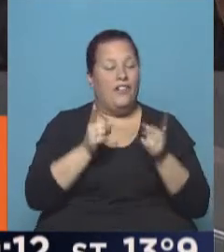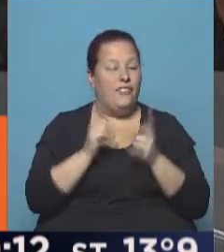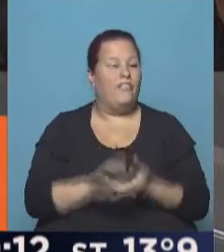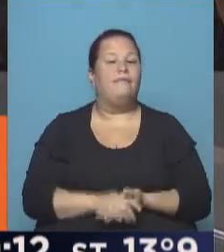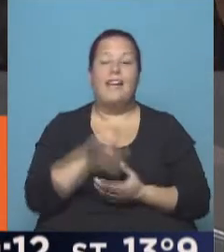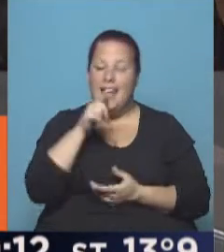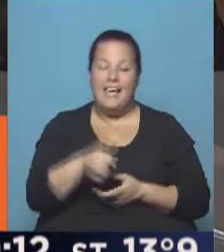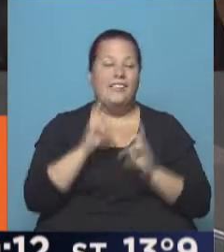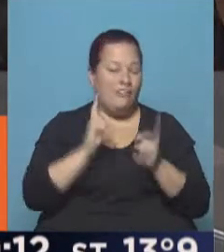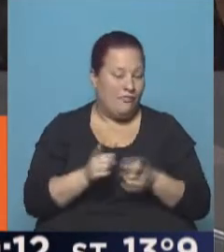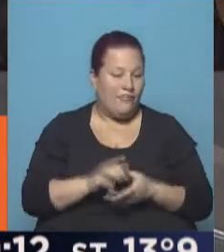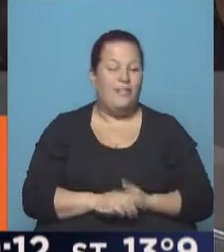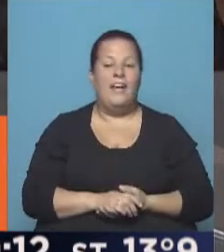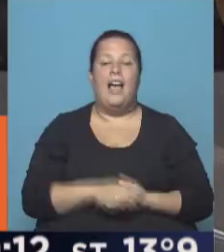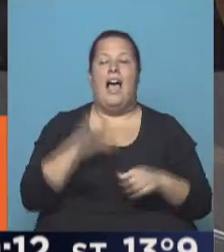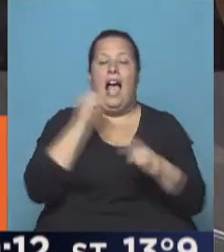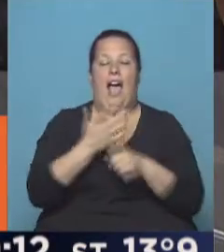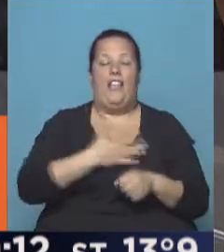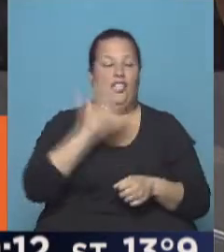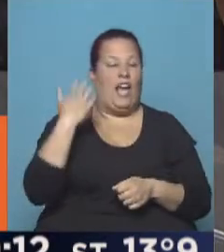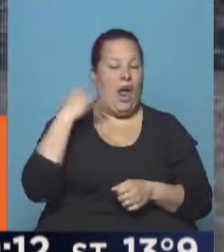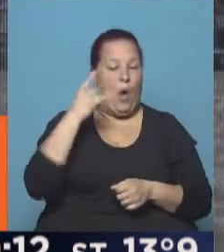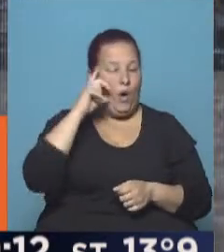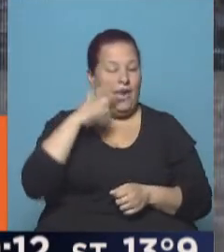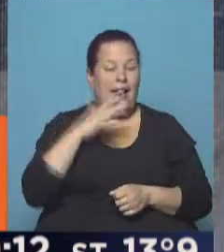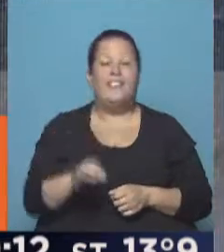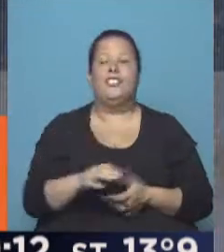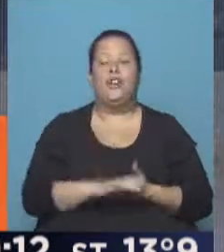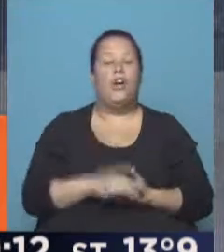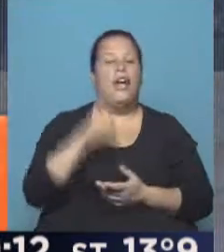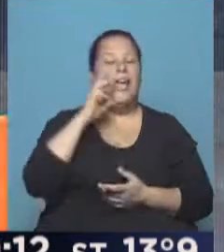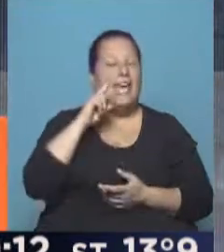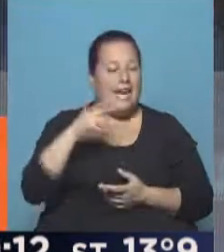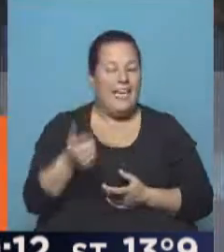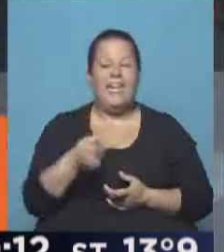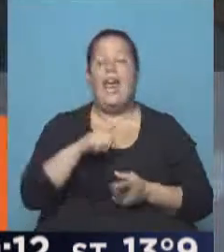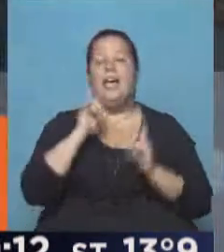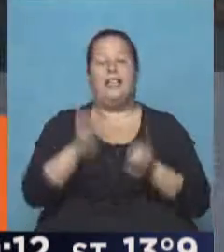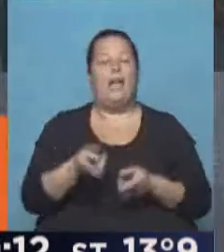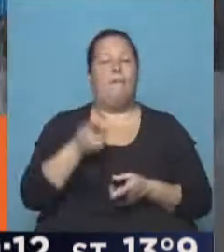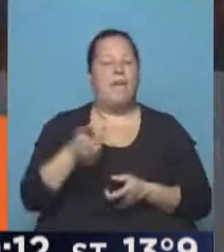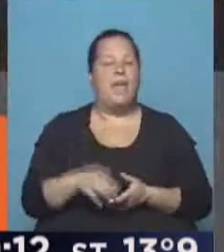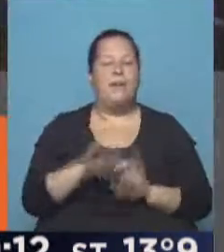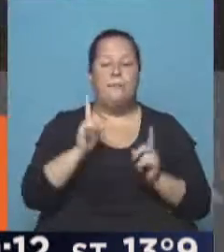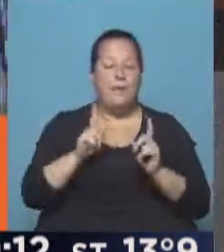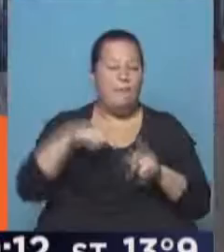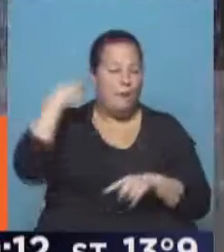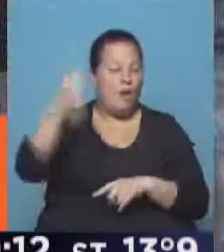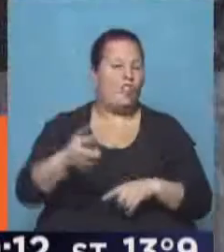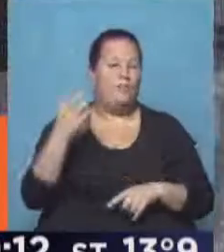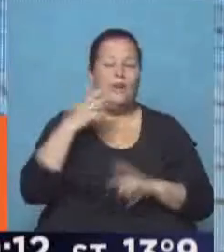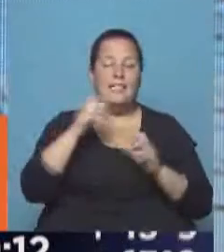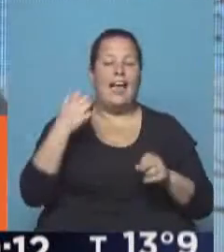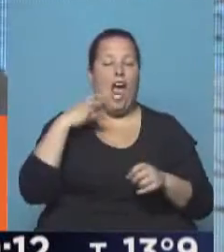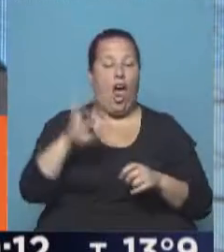esto es lo que sostiene inclusive hasta la directora general de la UNESCO como Irina Bokova o el actual y el próximo secretario general